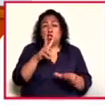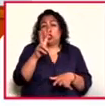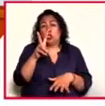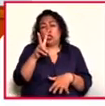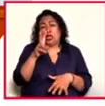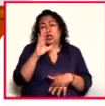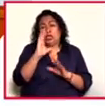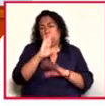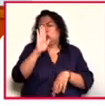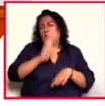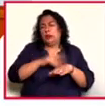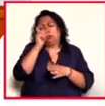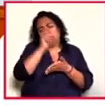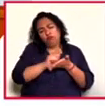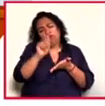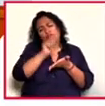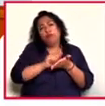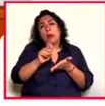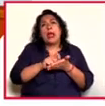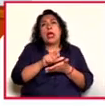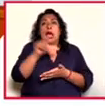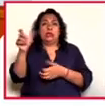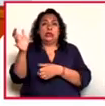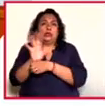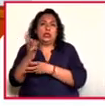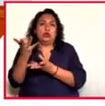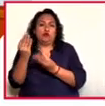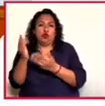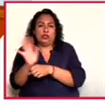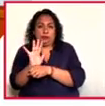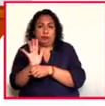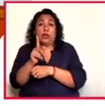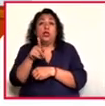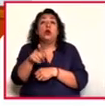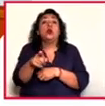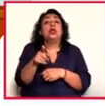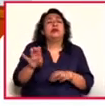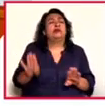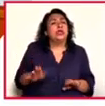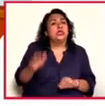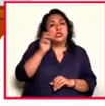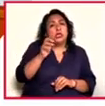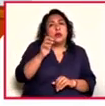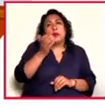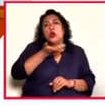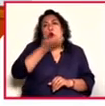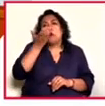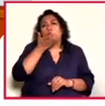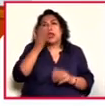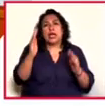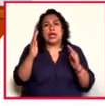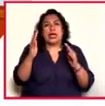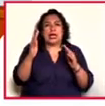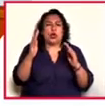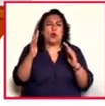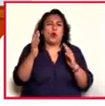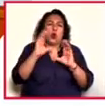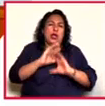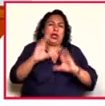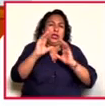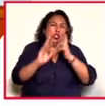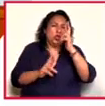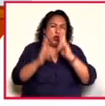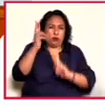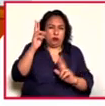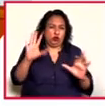canciones, varias de ellas para el cine, en su estilo siempre retomando la tradición de la canción revolucionaria. Yo